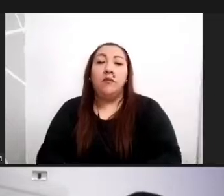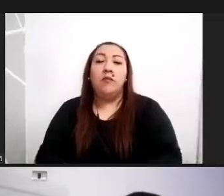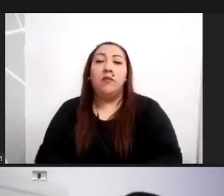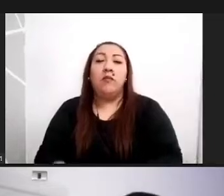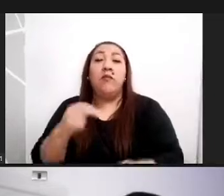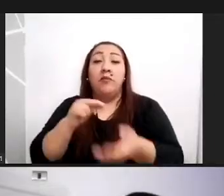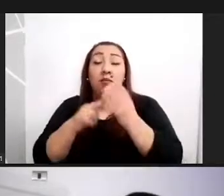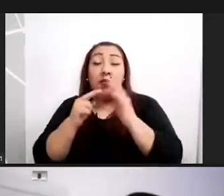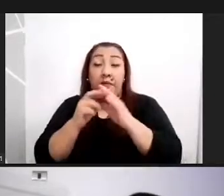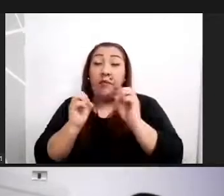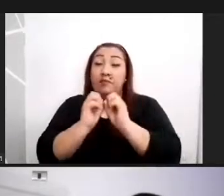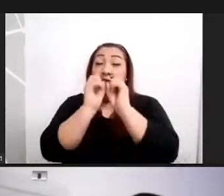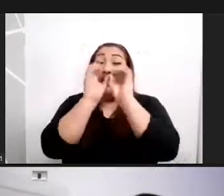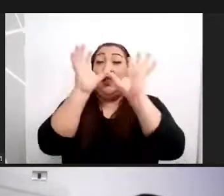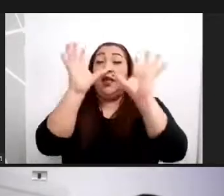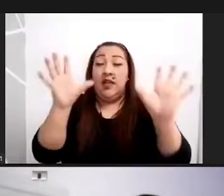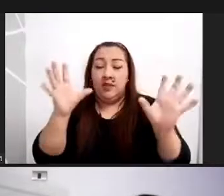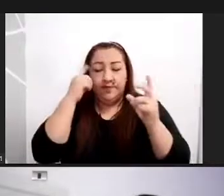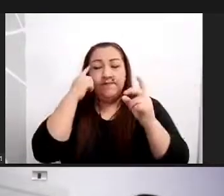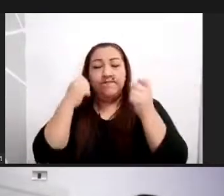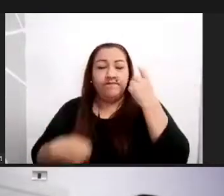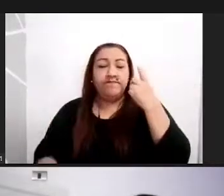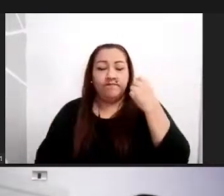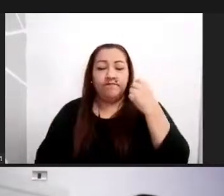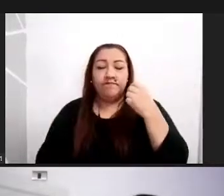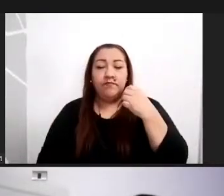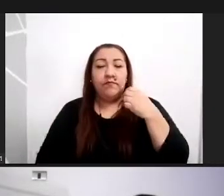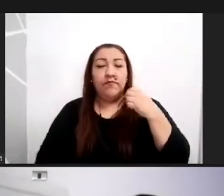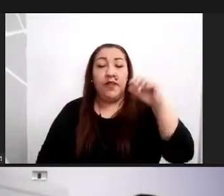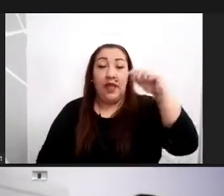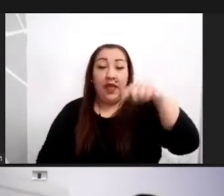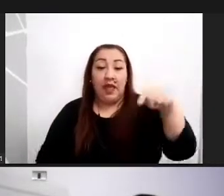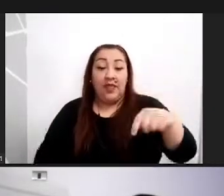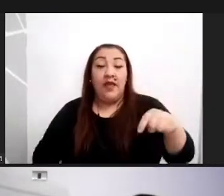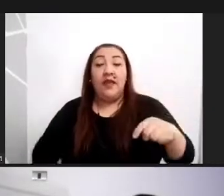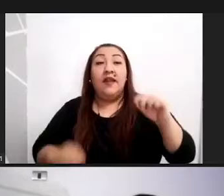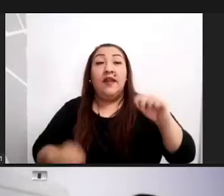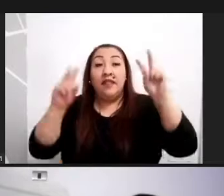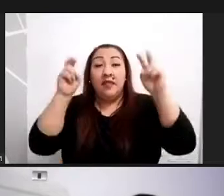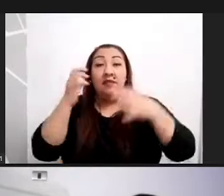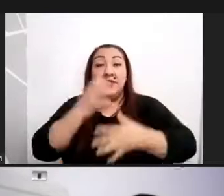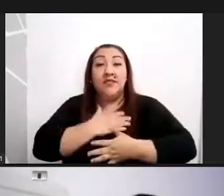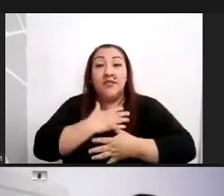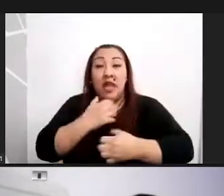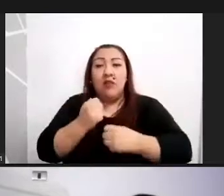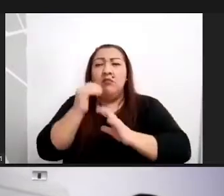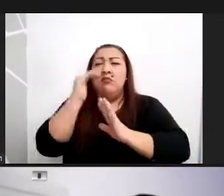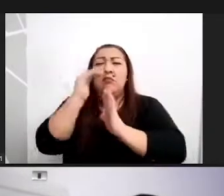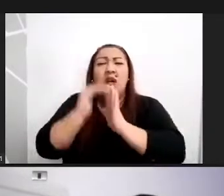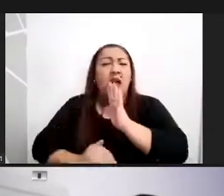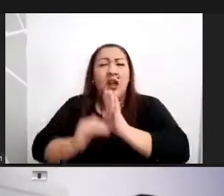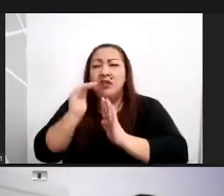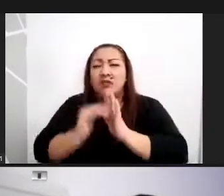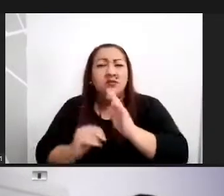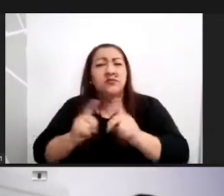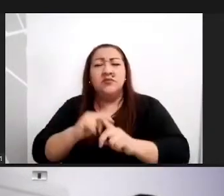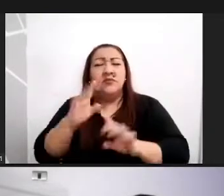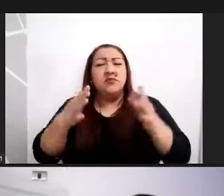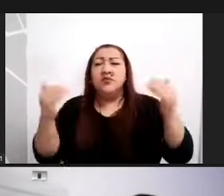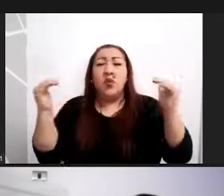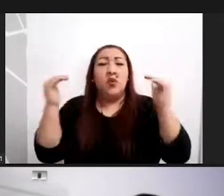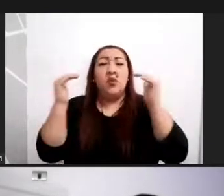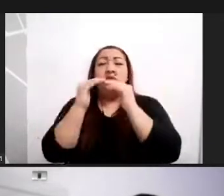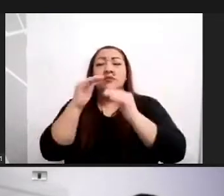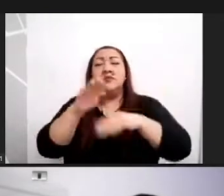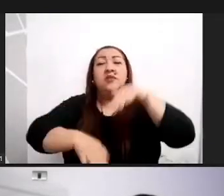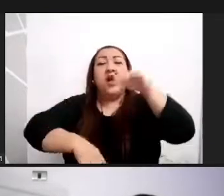la calidad de los sistemas de salud ha sido muy baja, que las enormes desigualdades se han